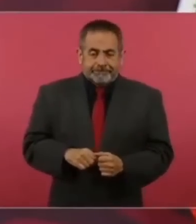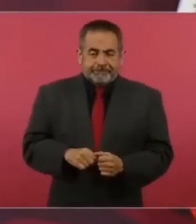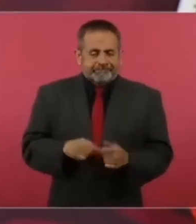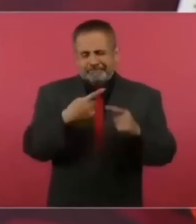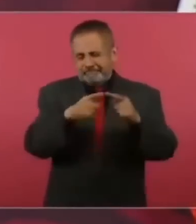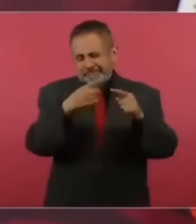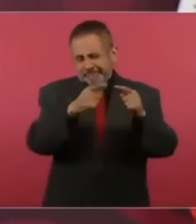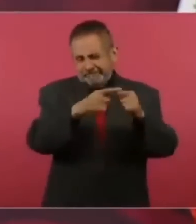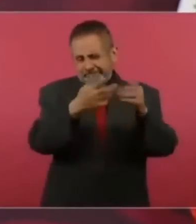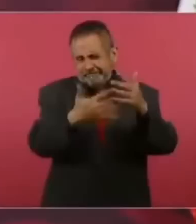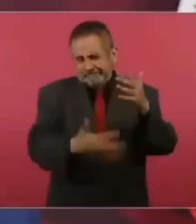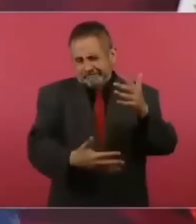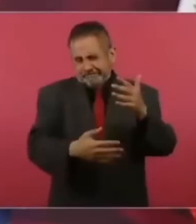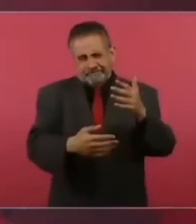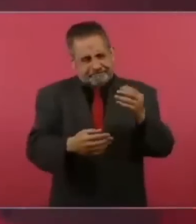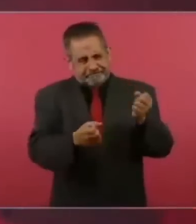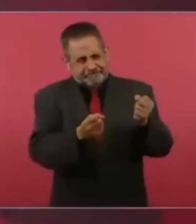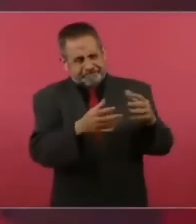etcétera, etcétera,